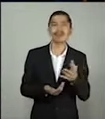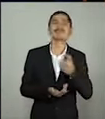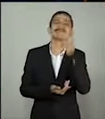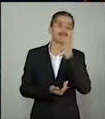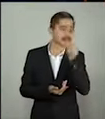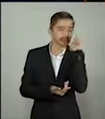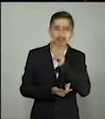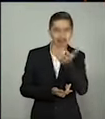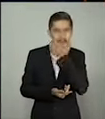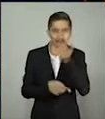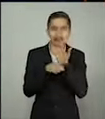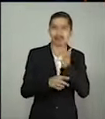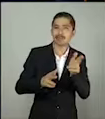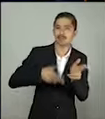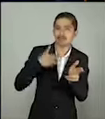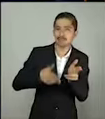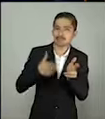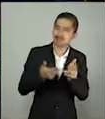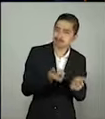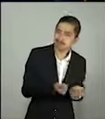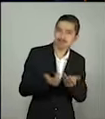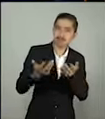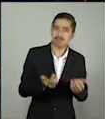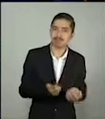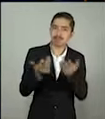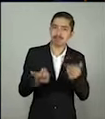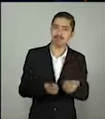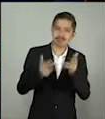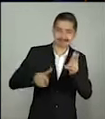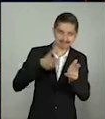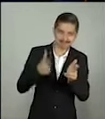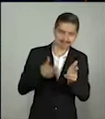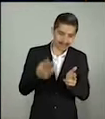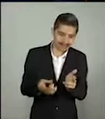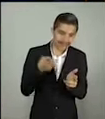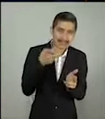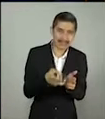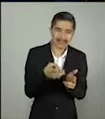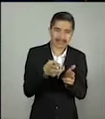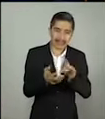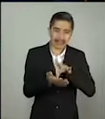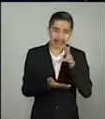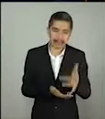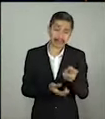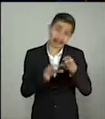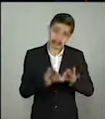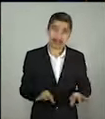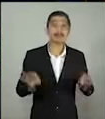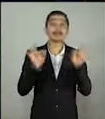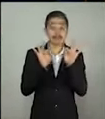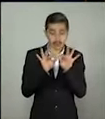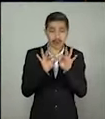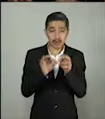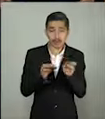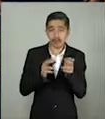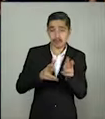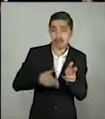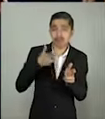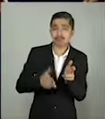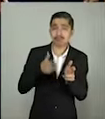insumos, mercancías, a través de las vías férreas, a través de este